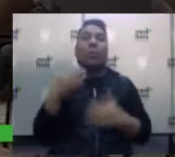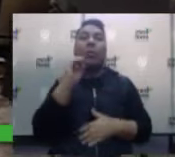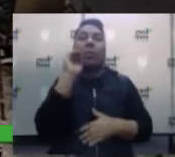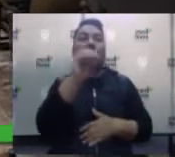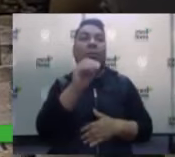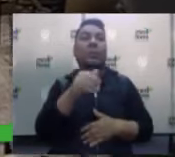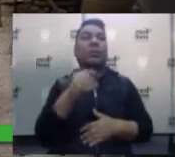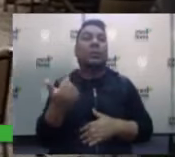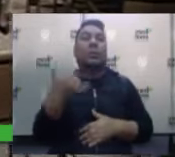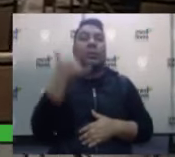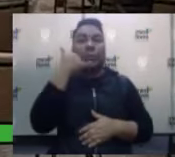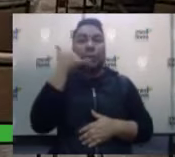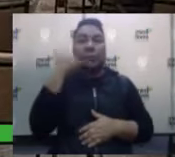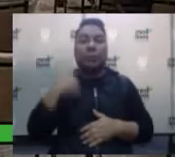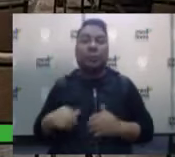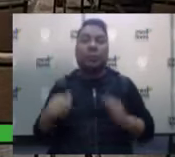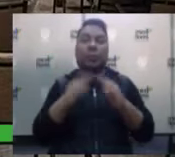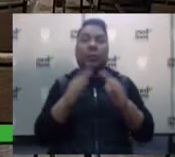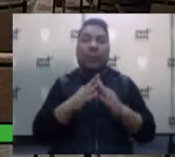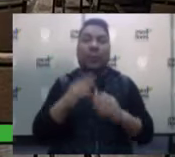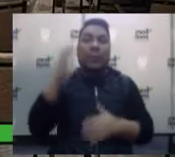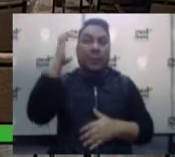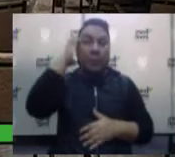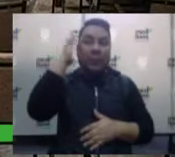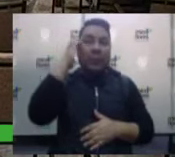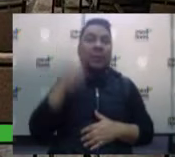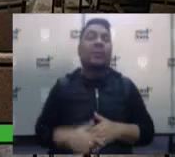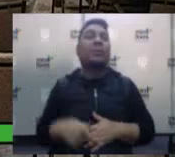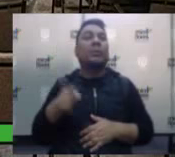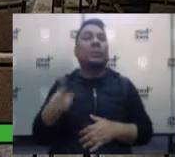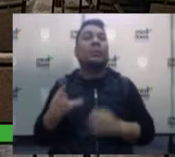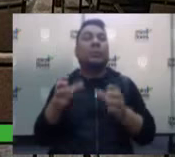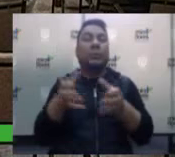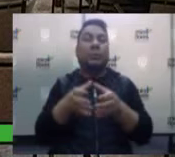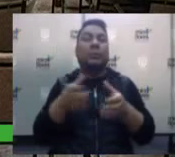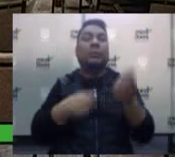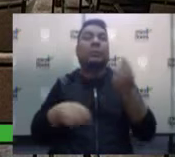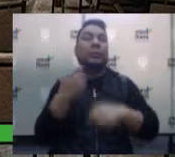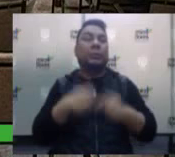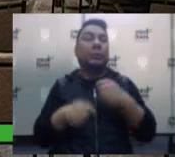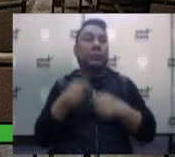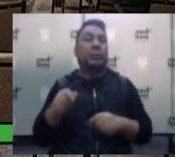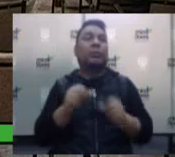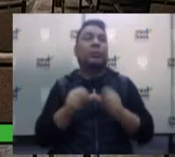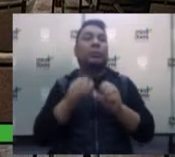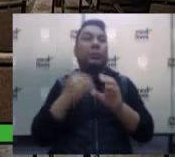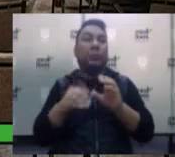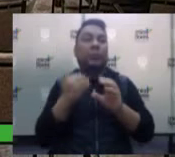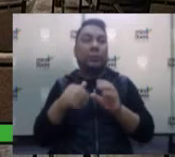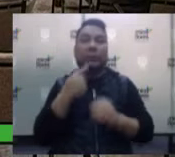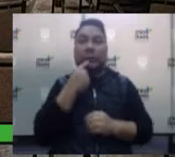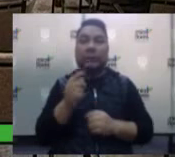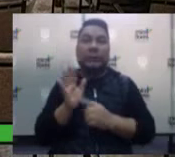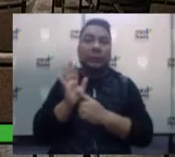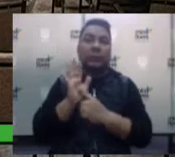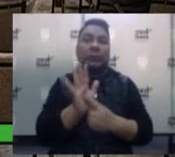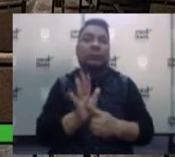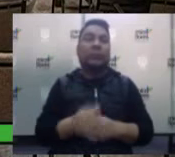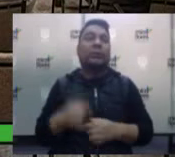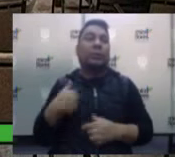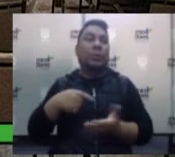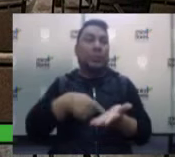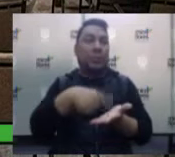con los números de la Municipalidad de Miraflores, en la Subgerencia de Comercialización, en los números y el correo que les sale en la carta que